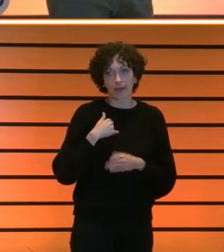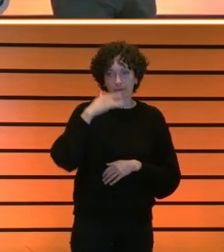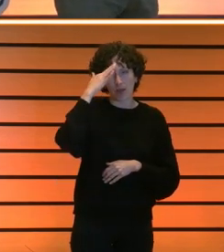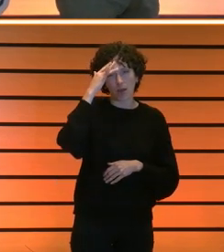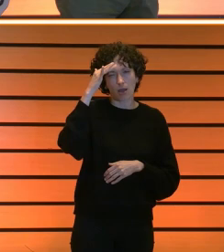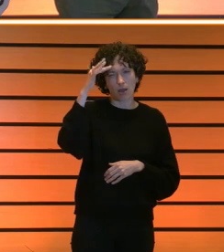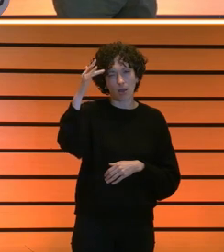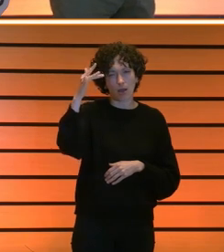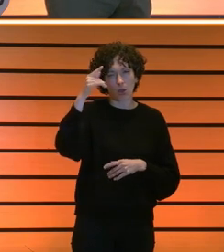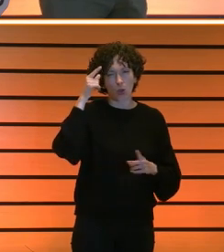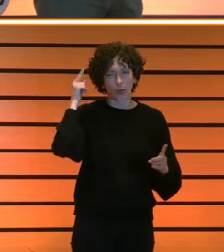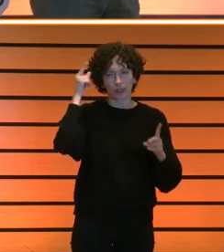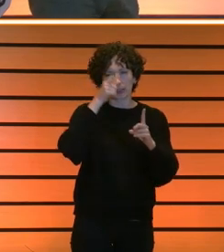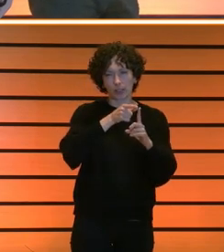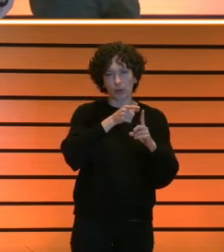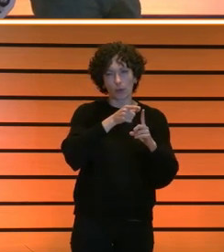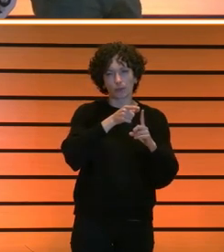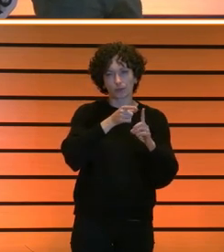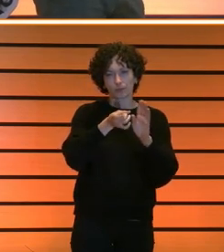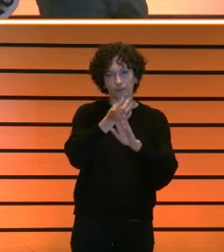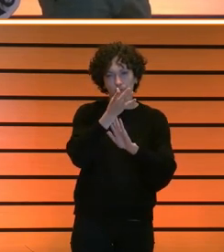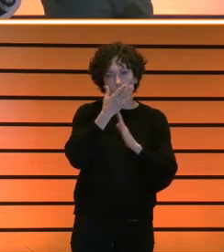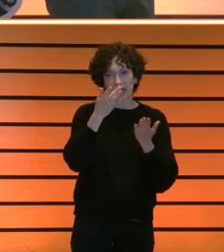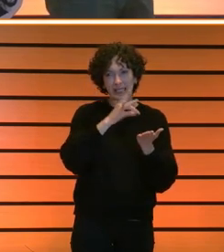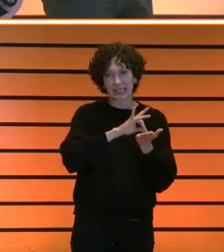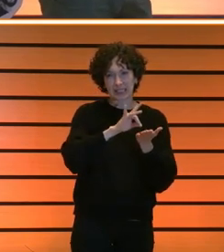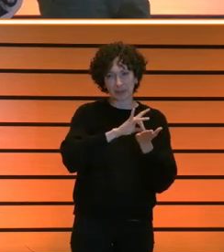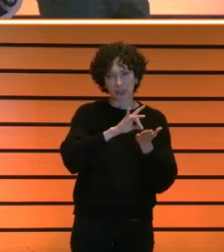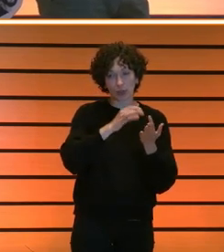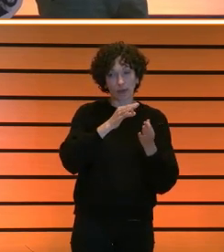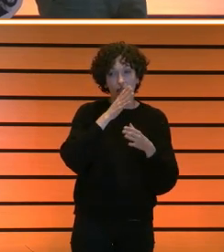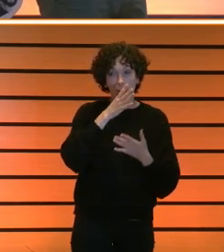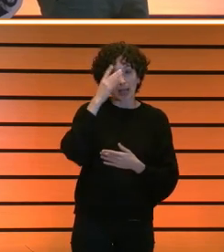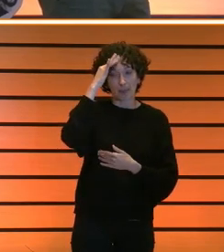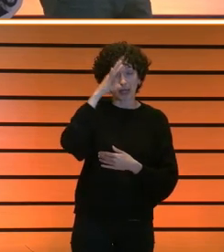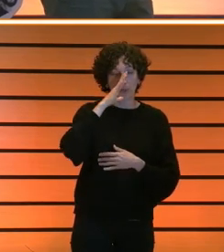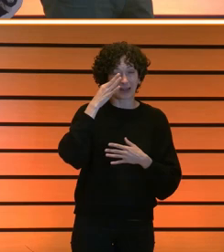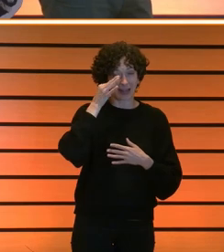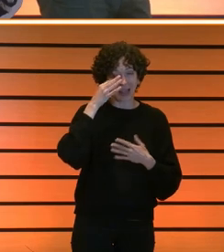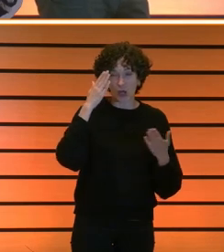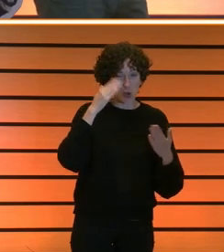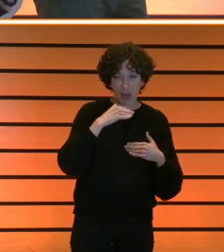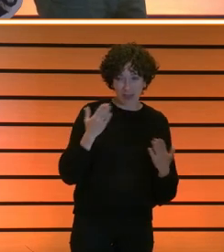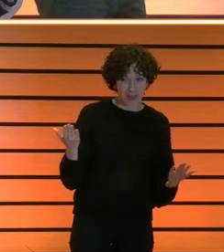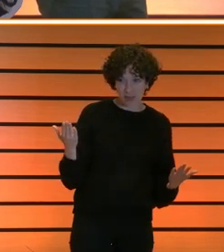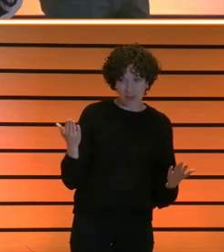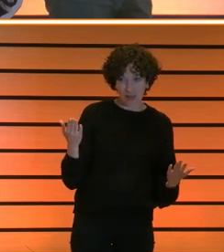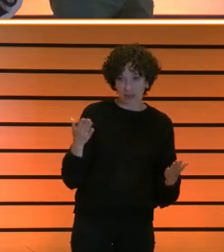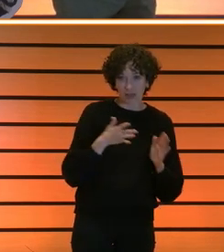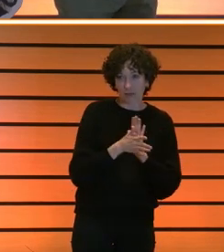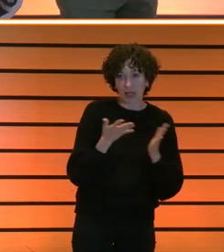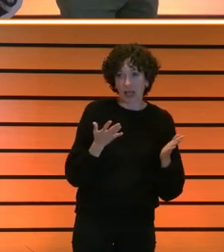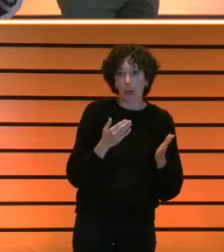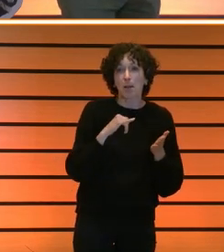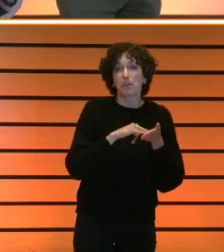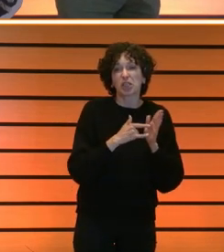imaginación y ponerse un objetivo que son servicios que hay que imaginar porque no existen no existen ni siquiera no están proyectados